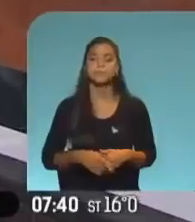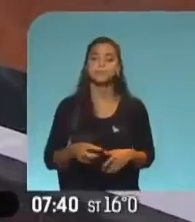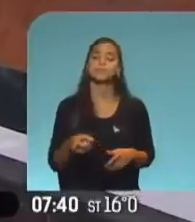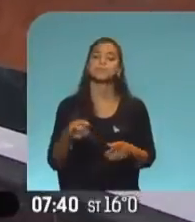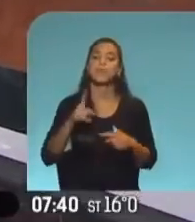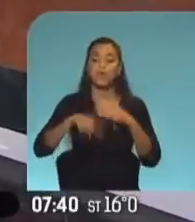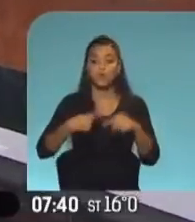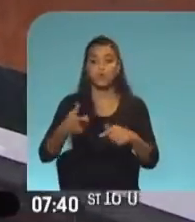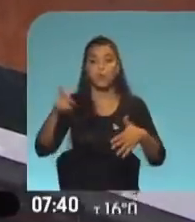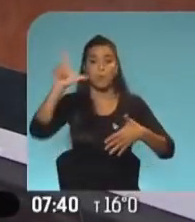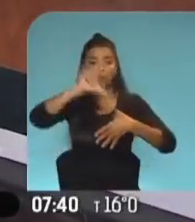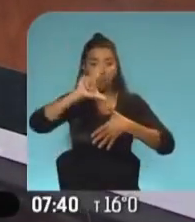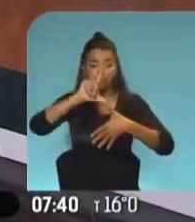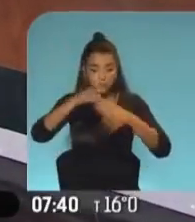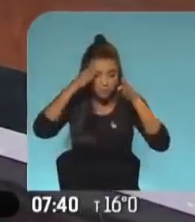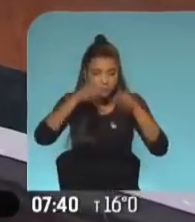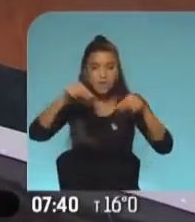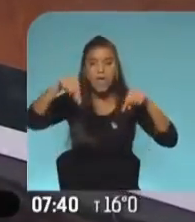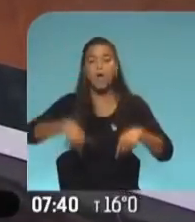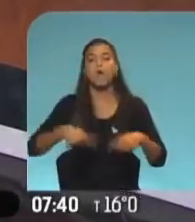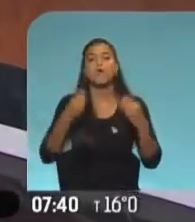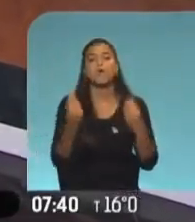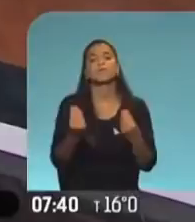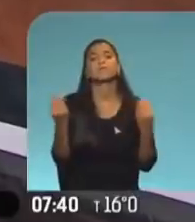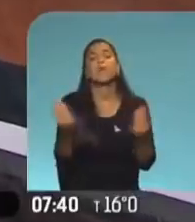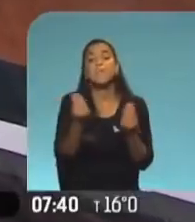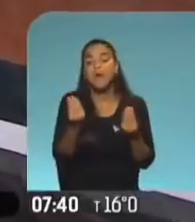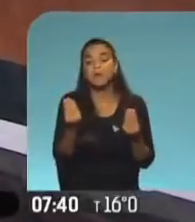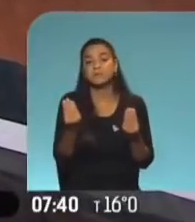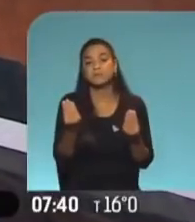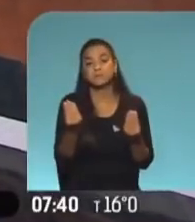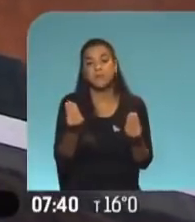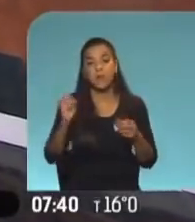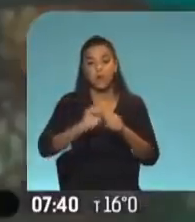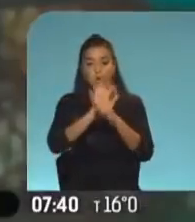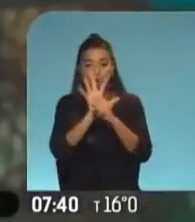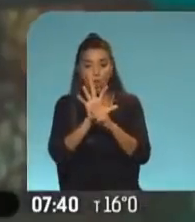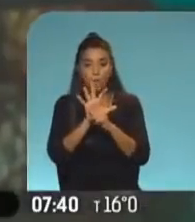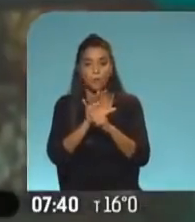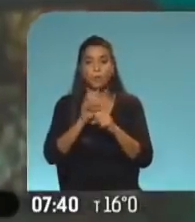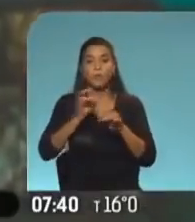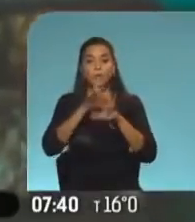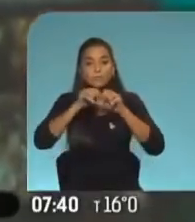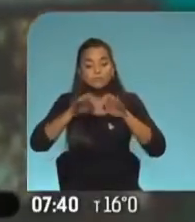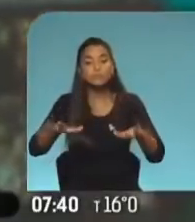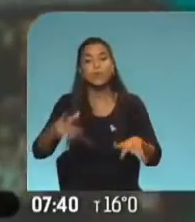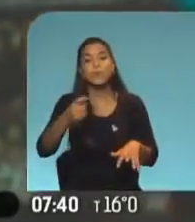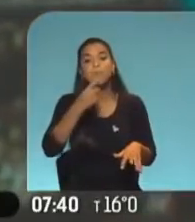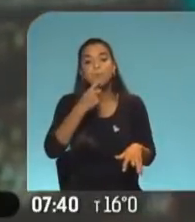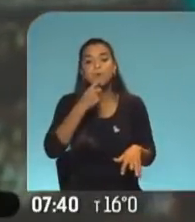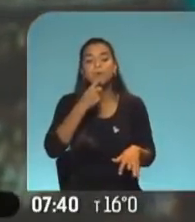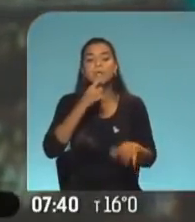Y seguimos en América Latina para concentrarnos ahora concretamente en lo que está pasando con el coronavirus y estos brotes, como por ejemplo